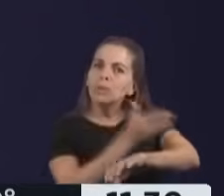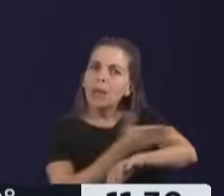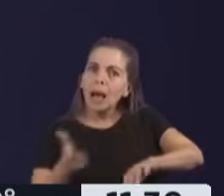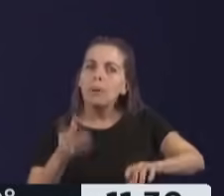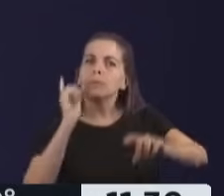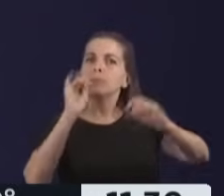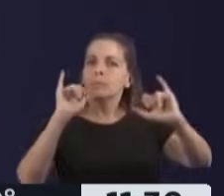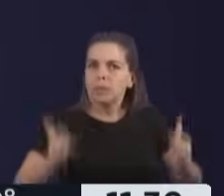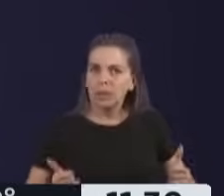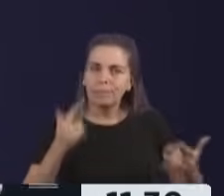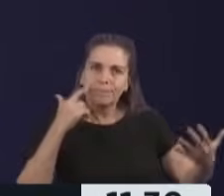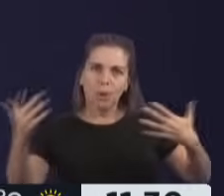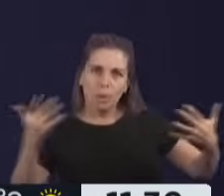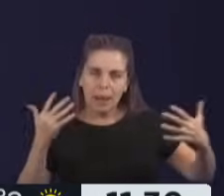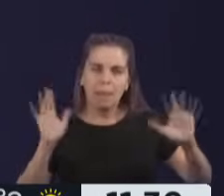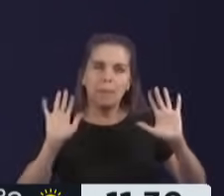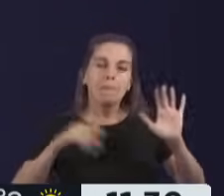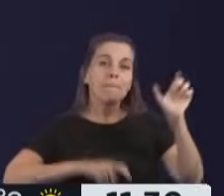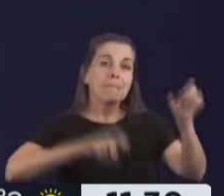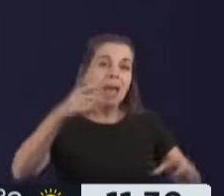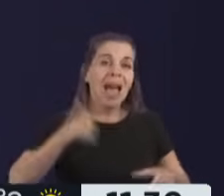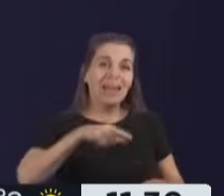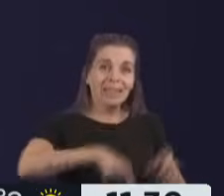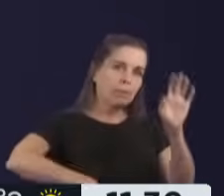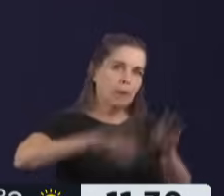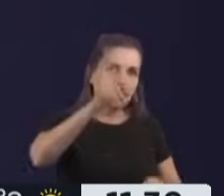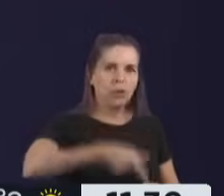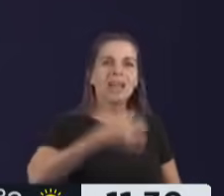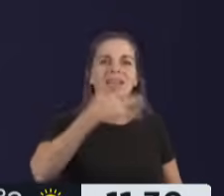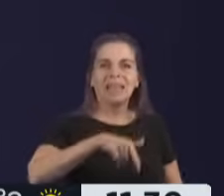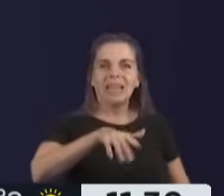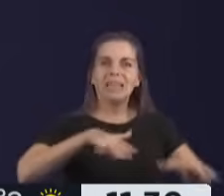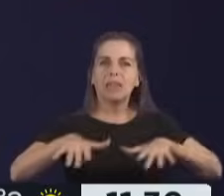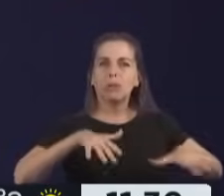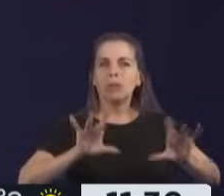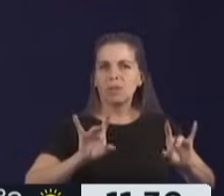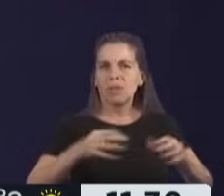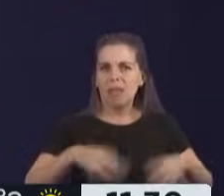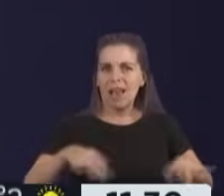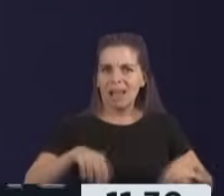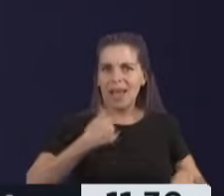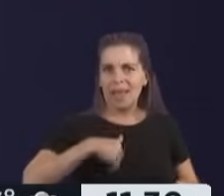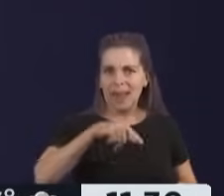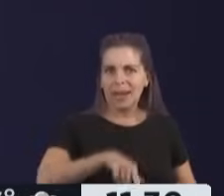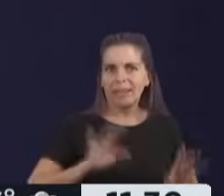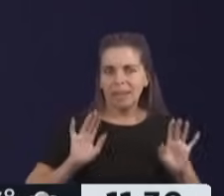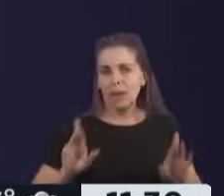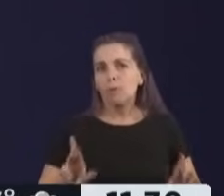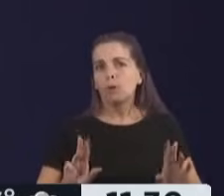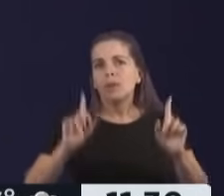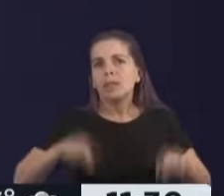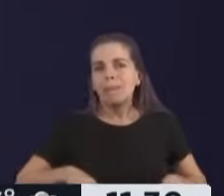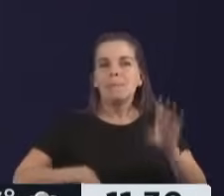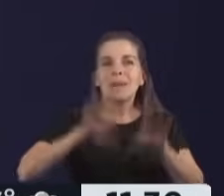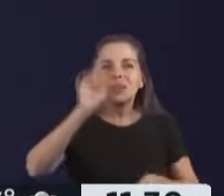Y de hecho la mayoría de los argentinos entiende que estamos en un momento malo de la Argentina. O sea que por suerte también la mayoría